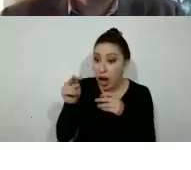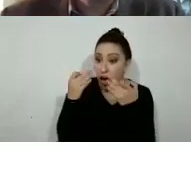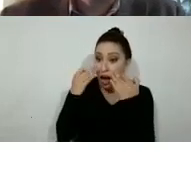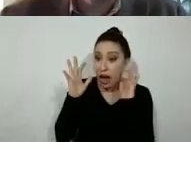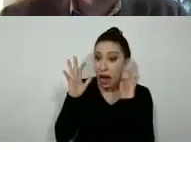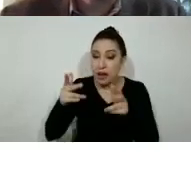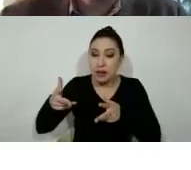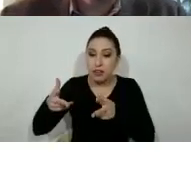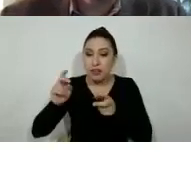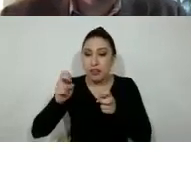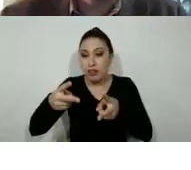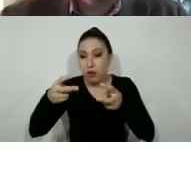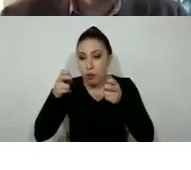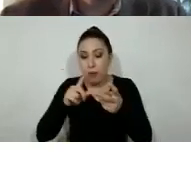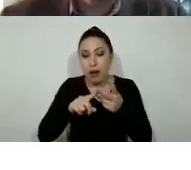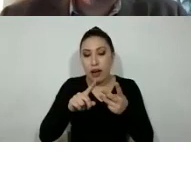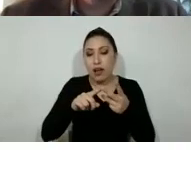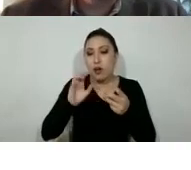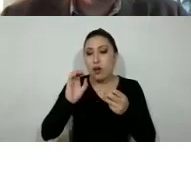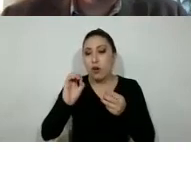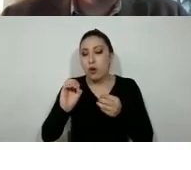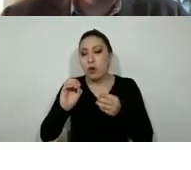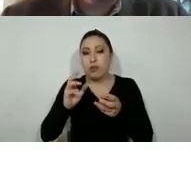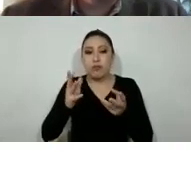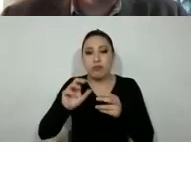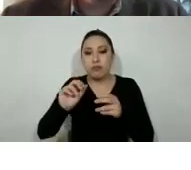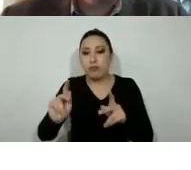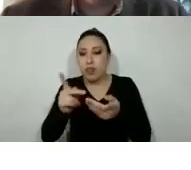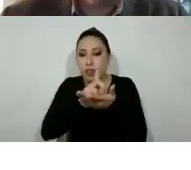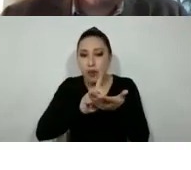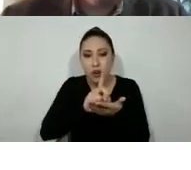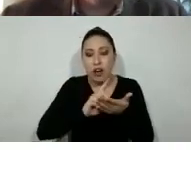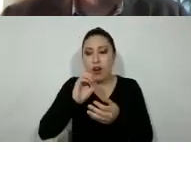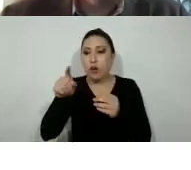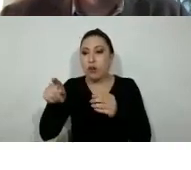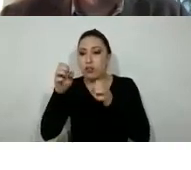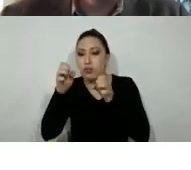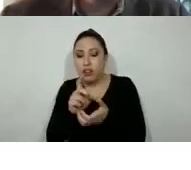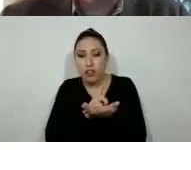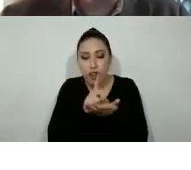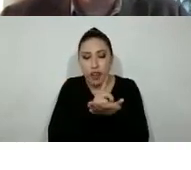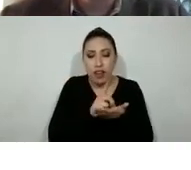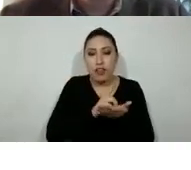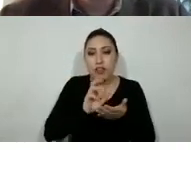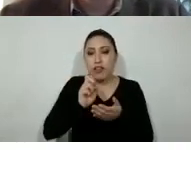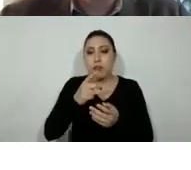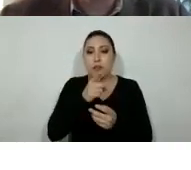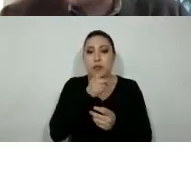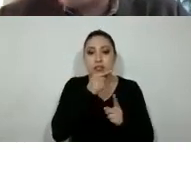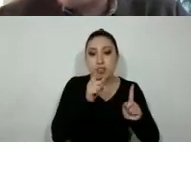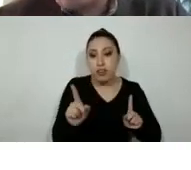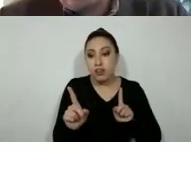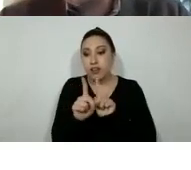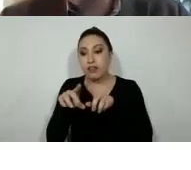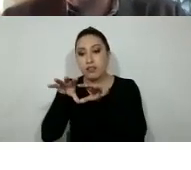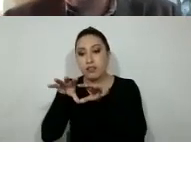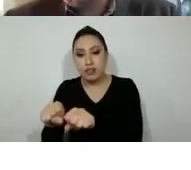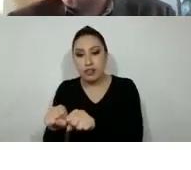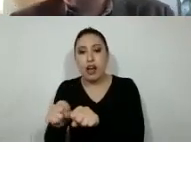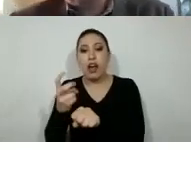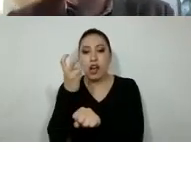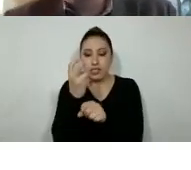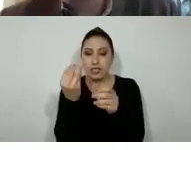un agente de policía y interviene y lo detiene, ¿no? Esa es una forma de